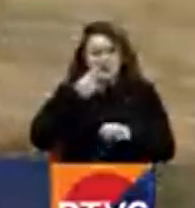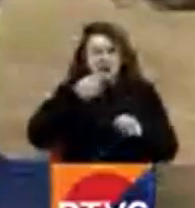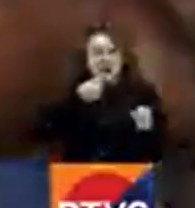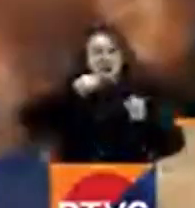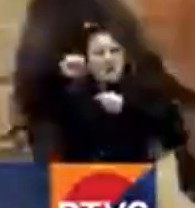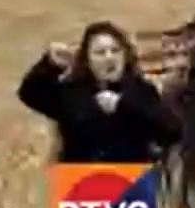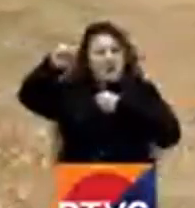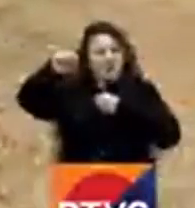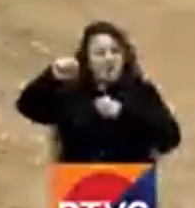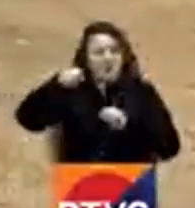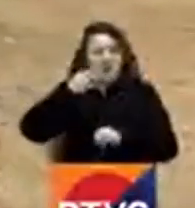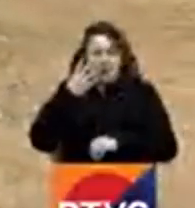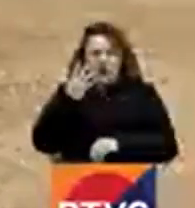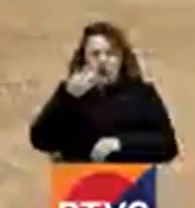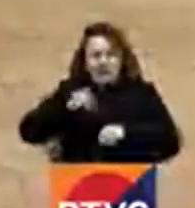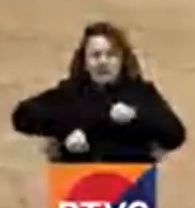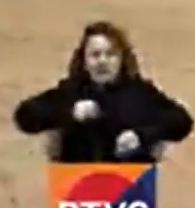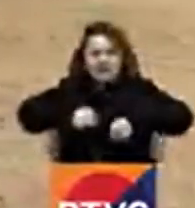4 patas.